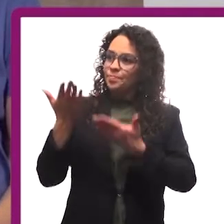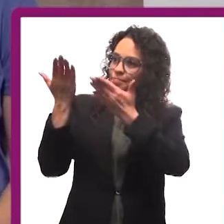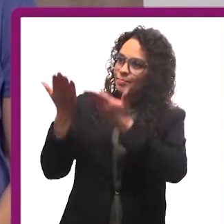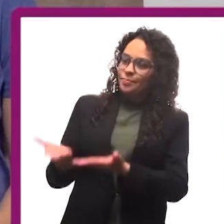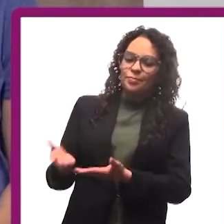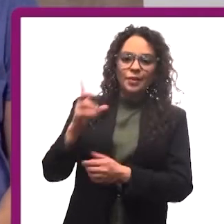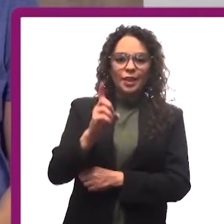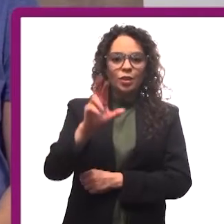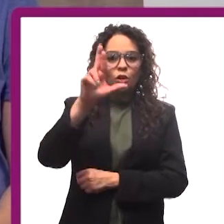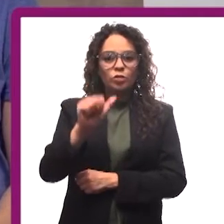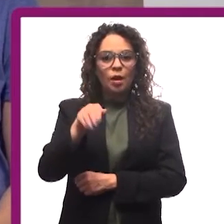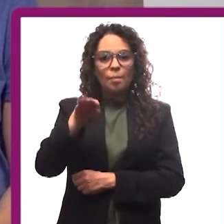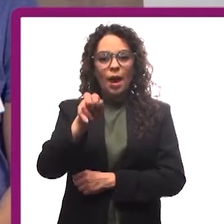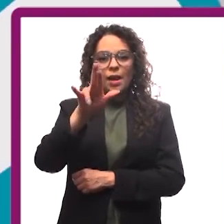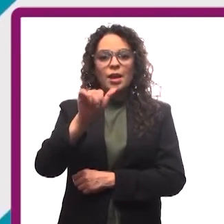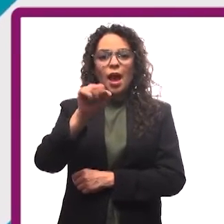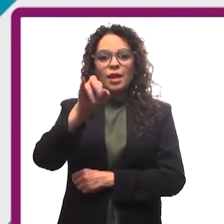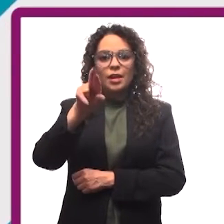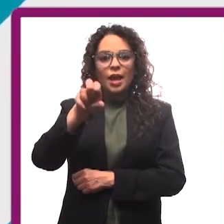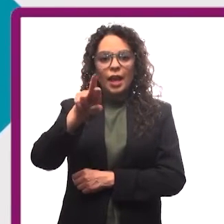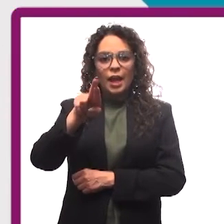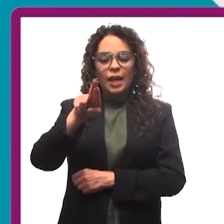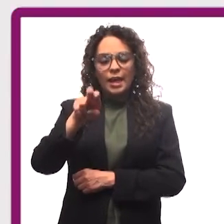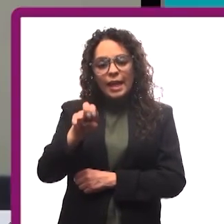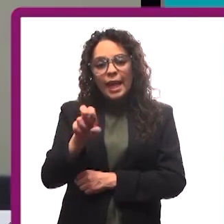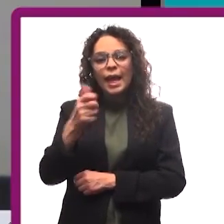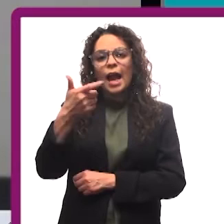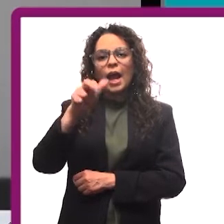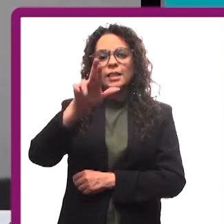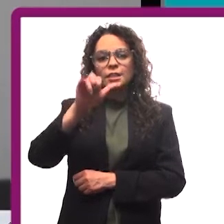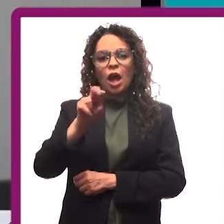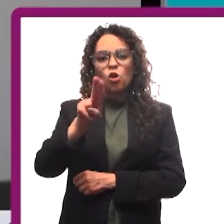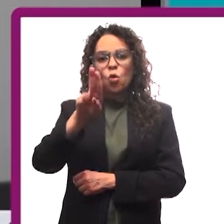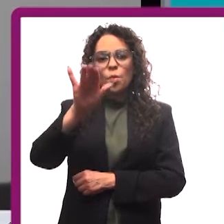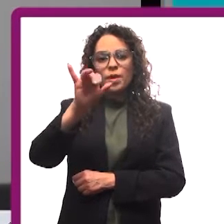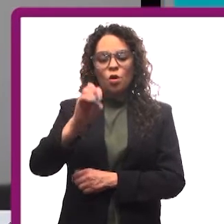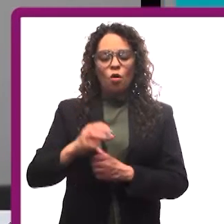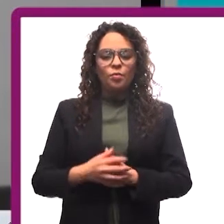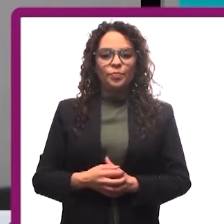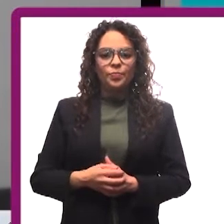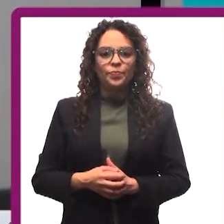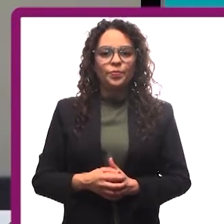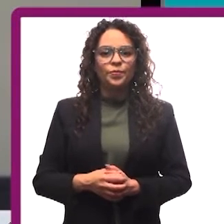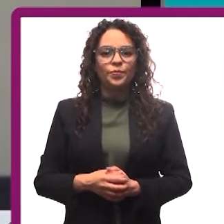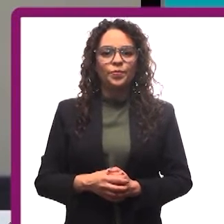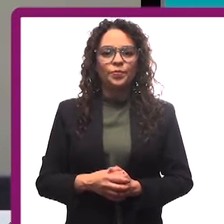María Irene García Rubio.